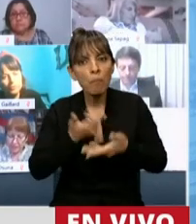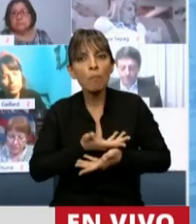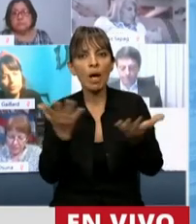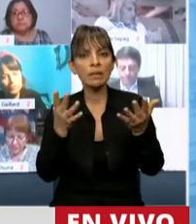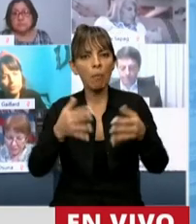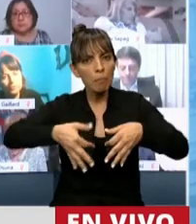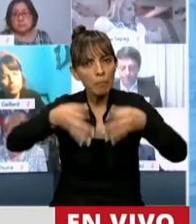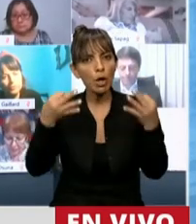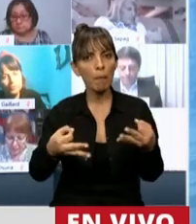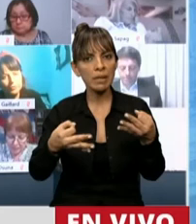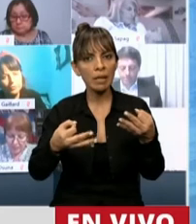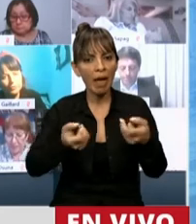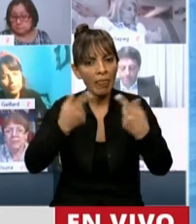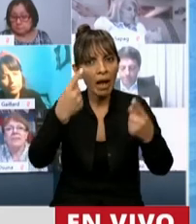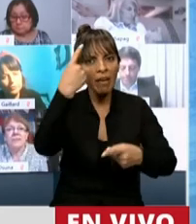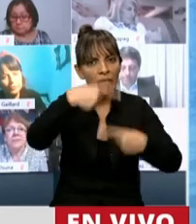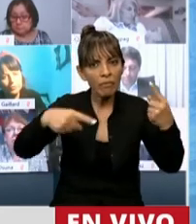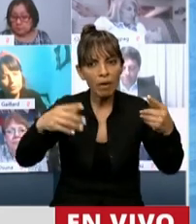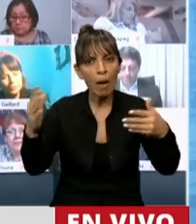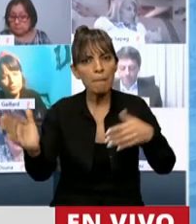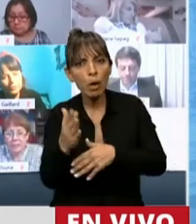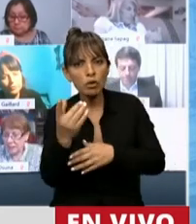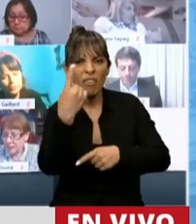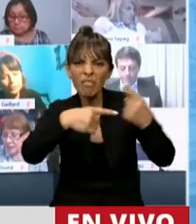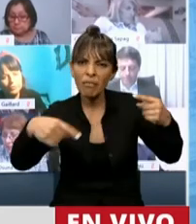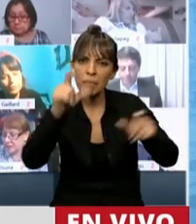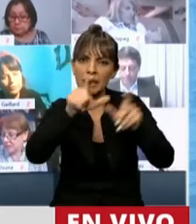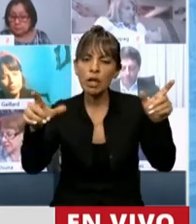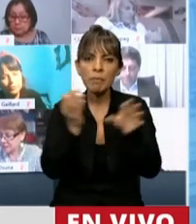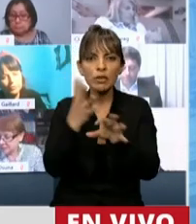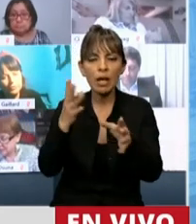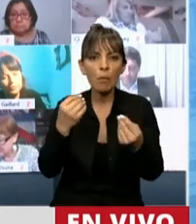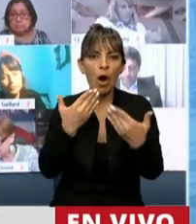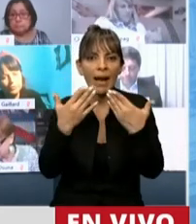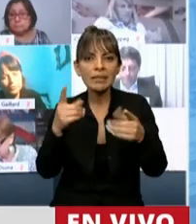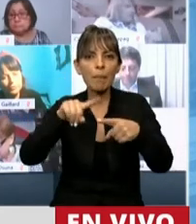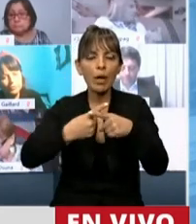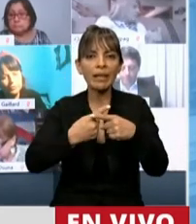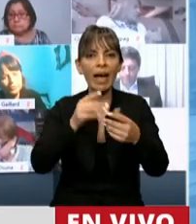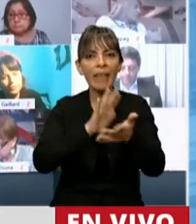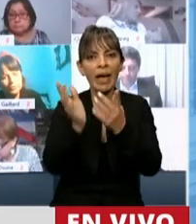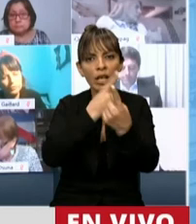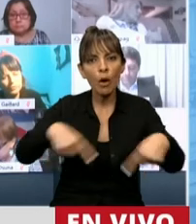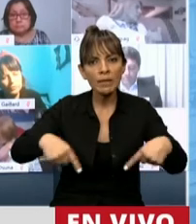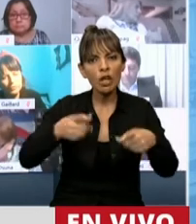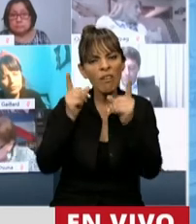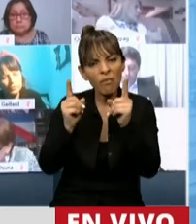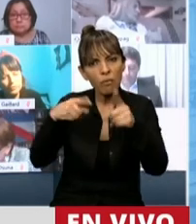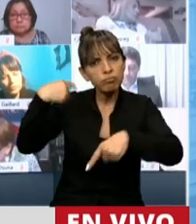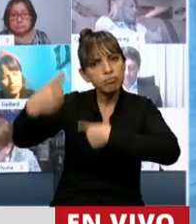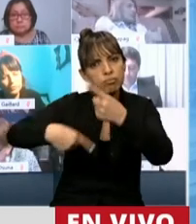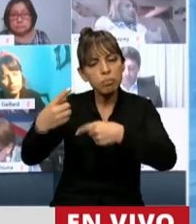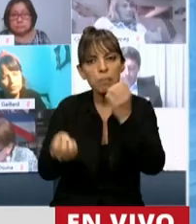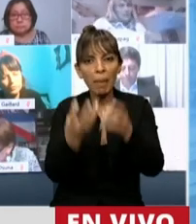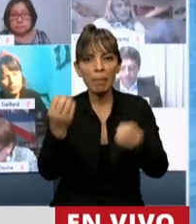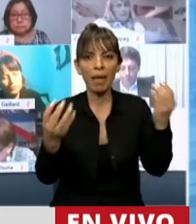en diversificar la matriz productiva nacional mediante el impulso de la política de innovación sustentable con el propósito de generar